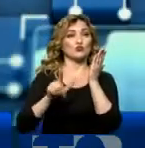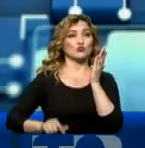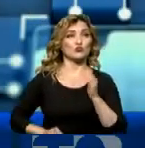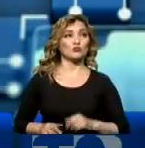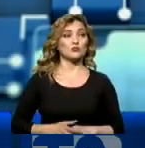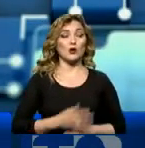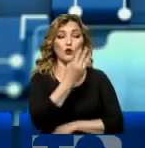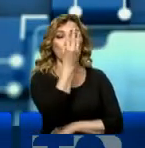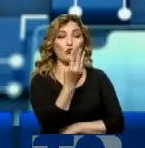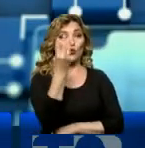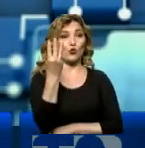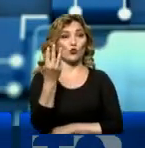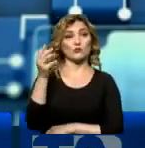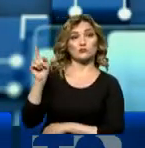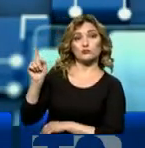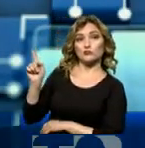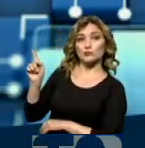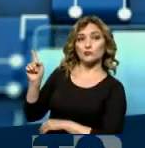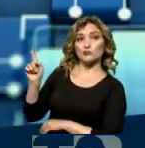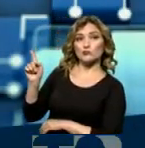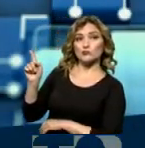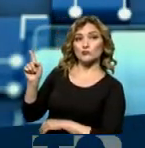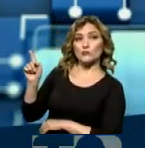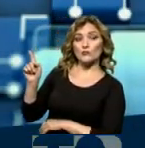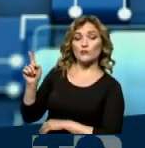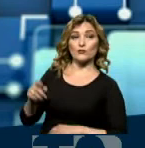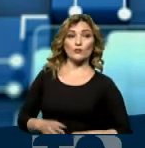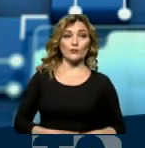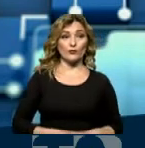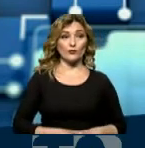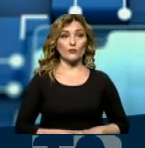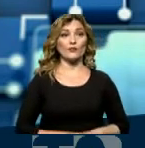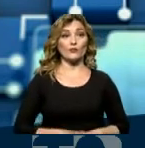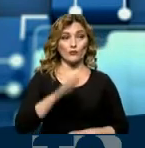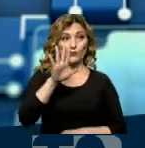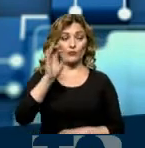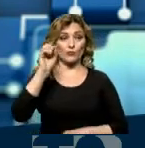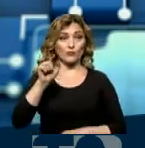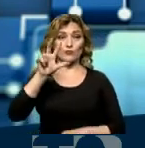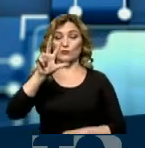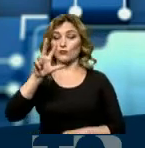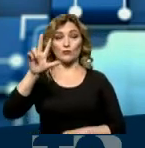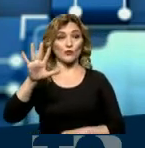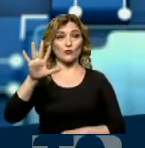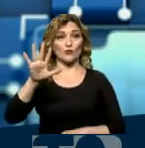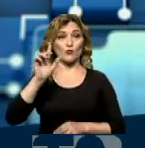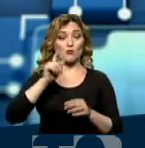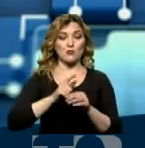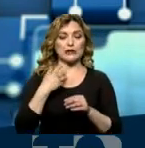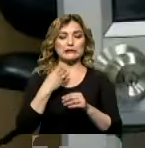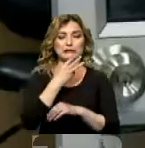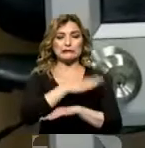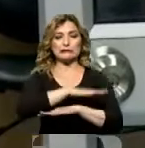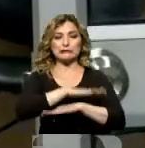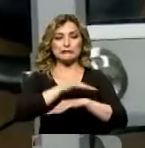mediante la página web www puntos y está a punto m de punto s 150 mil 335 registros por